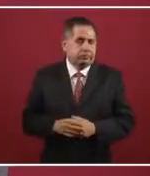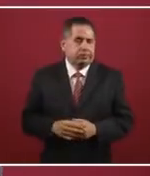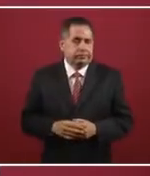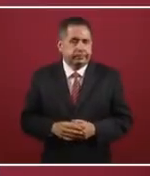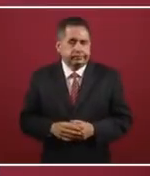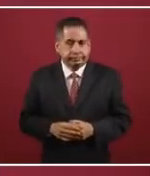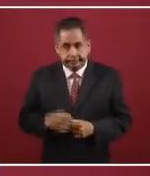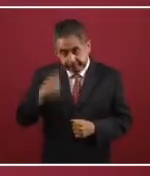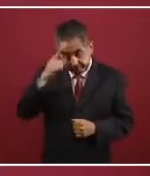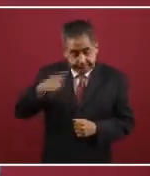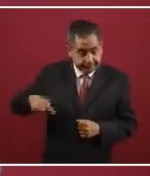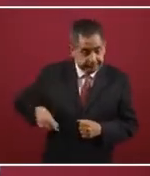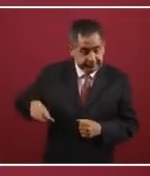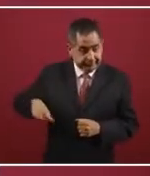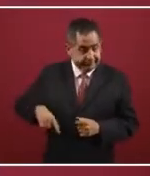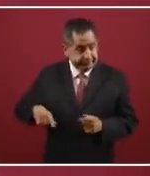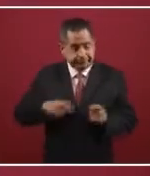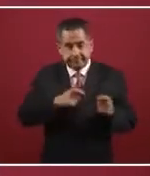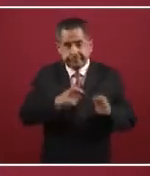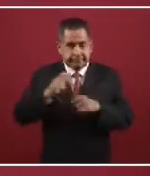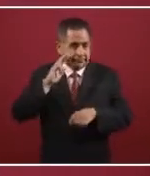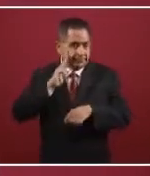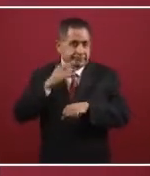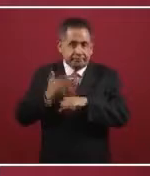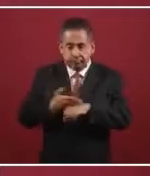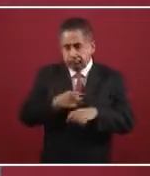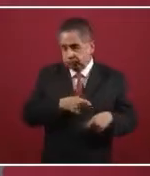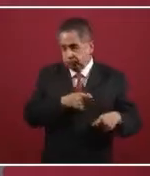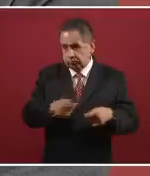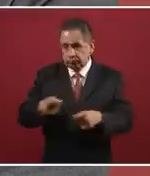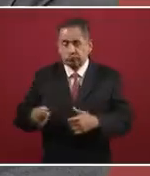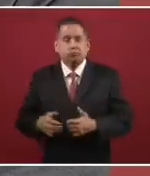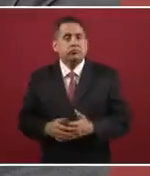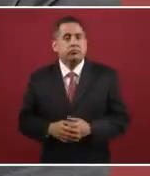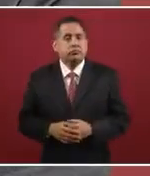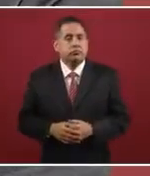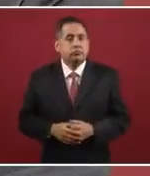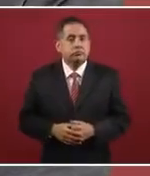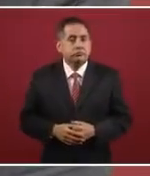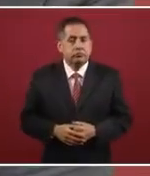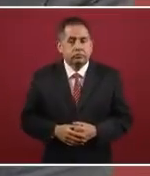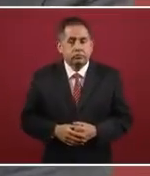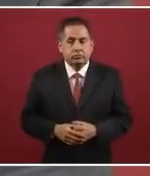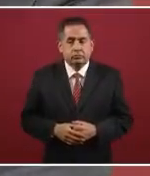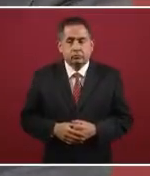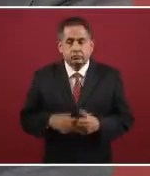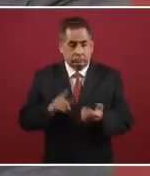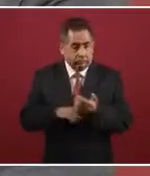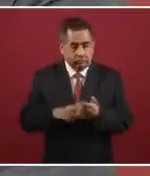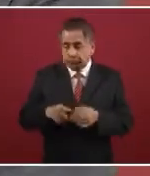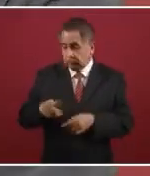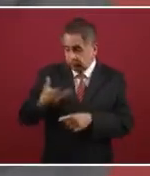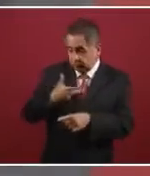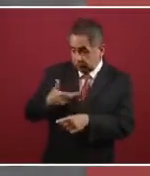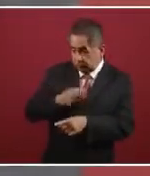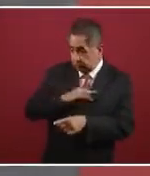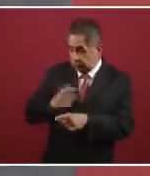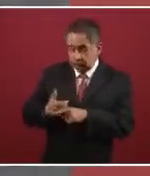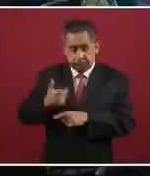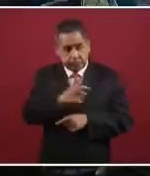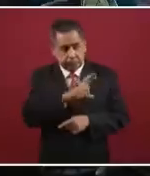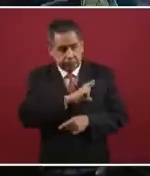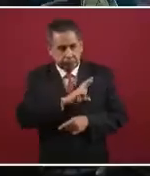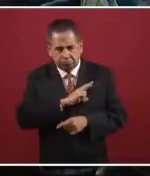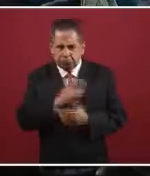Que el Estado asuma su responsabilidad. El que tenga para pagar una escuela privada está en